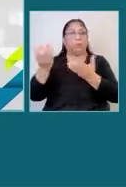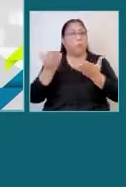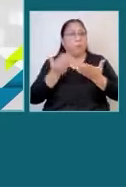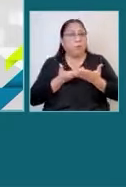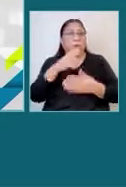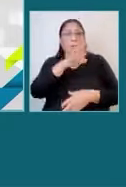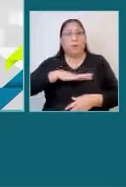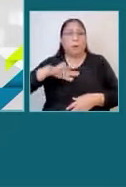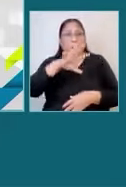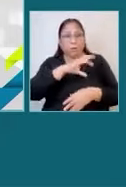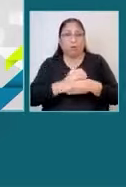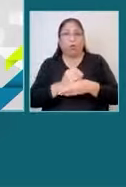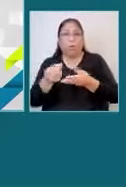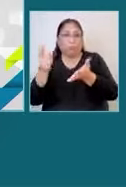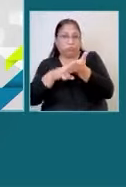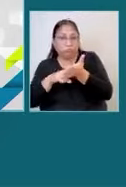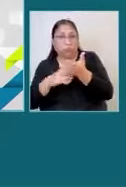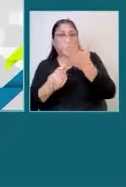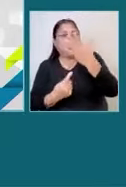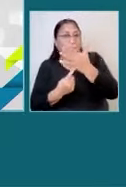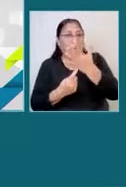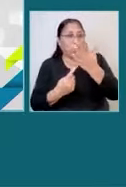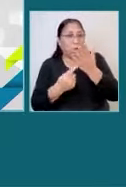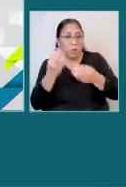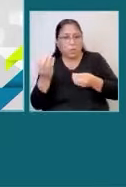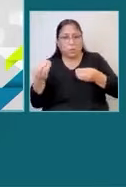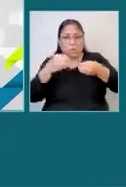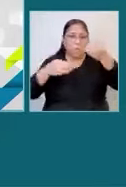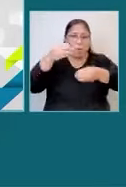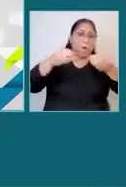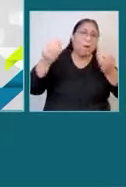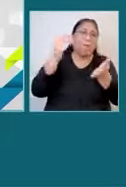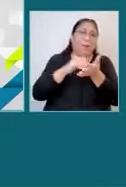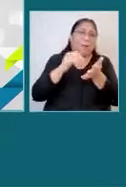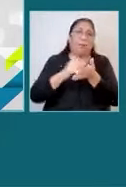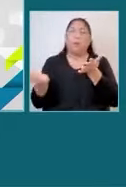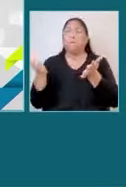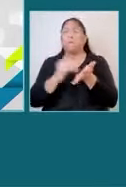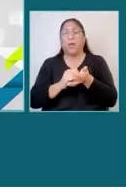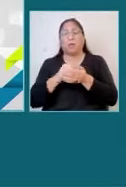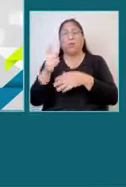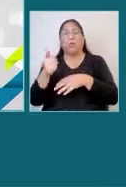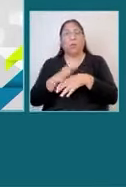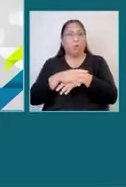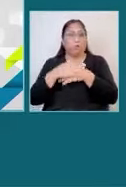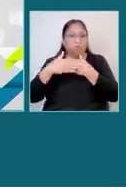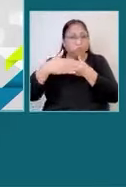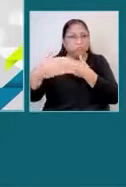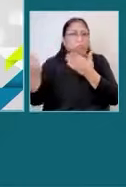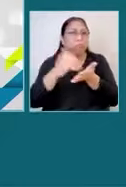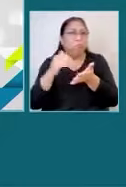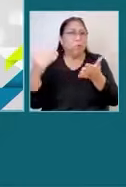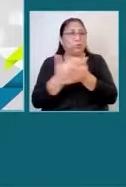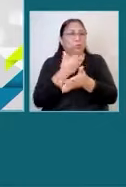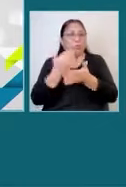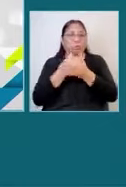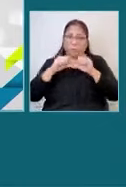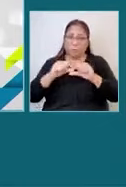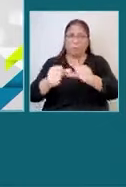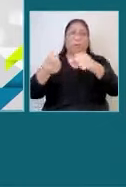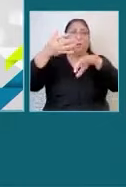todas las startups nacionales a que puedan seguir sumándose para tener cada vez una producción más innovadora, sostenible e